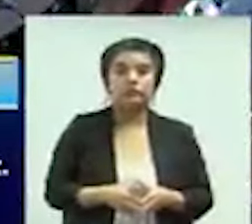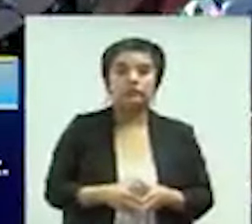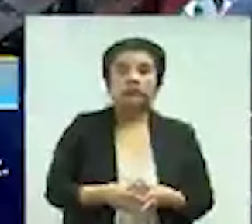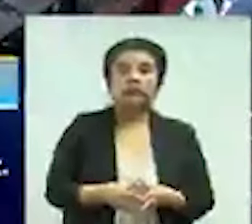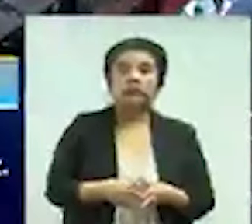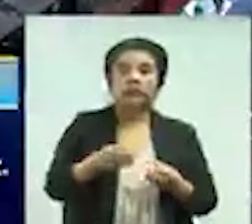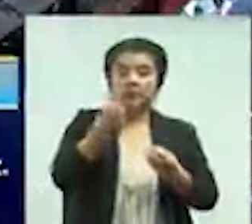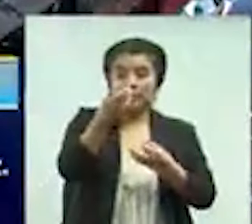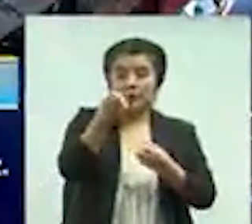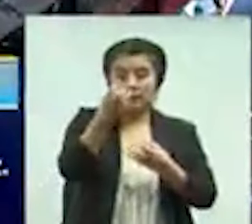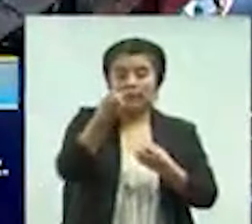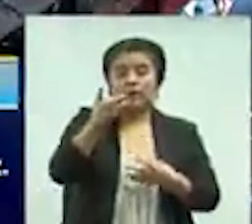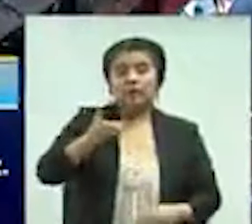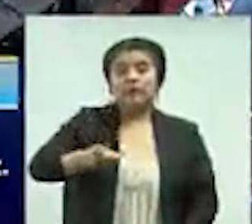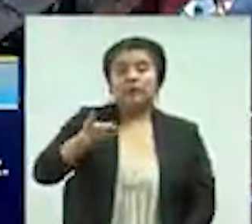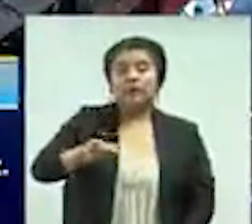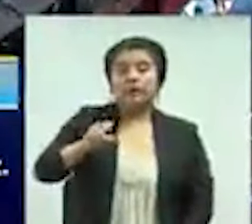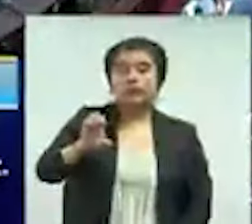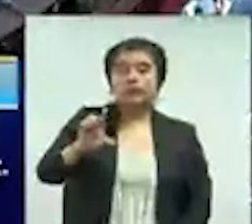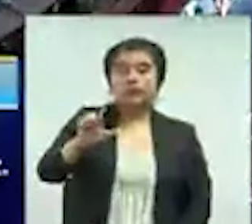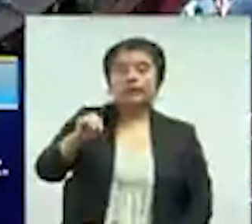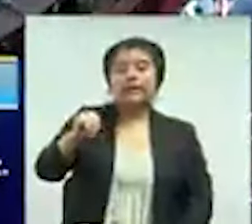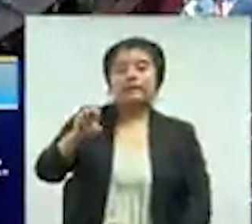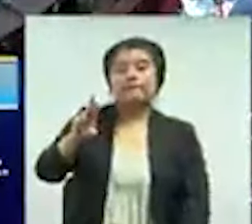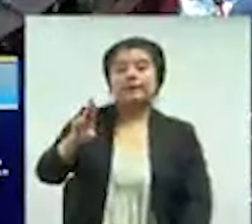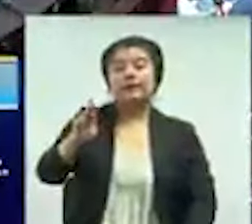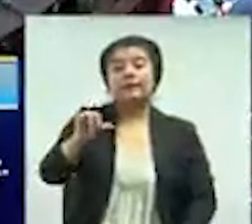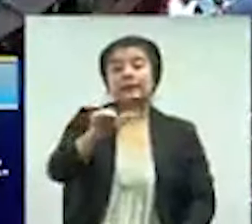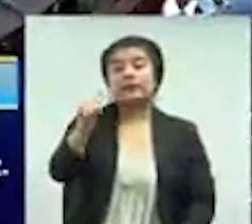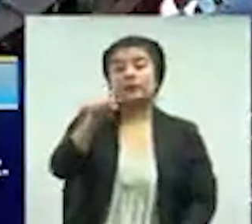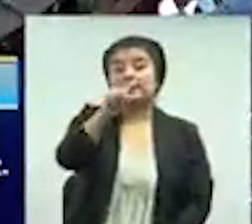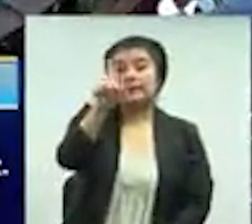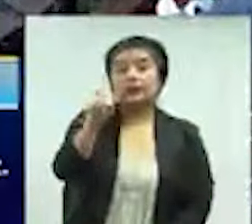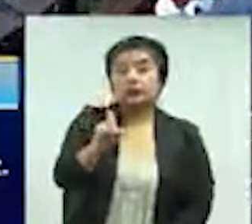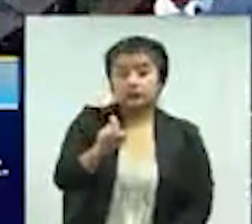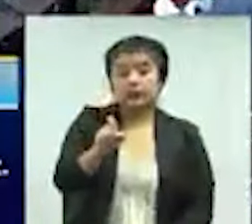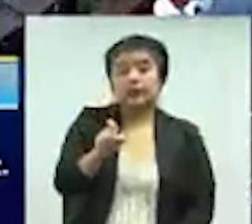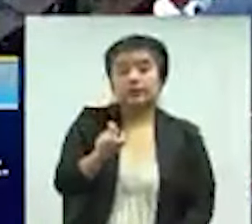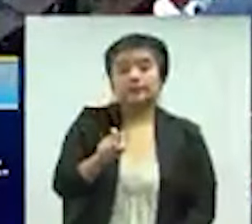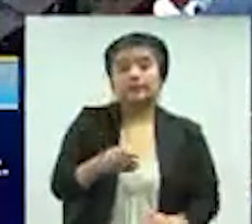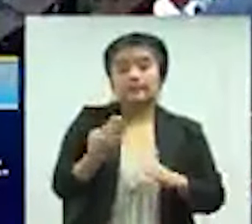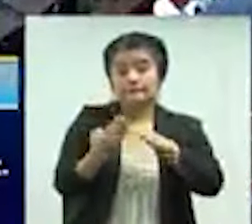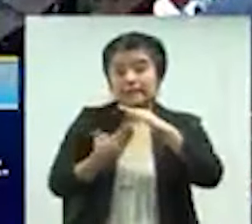Tiene la palabra el diputado Elmer Palencia para formular la siguiente pregunta básica.